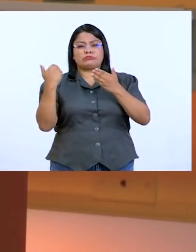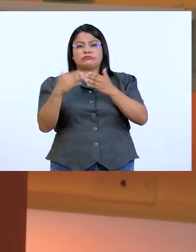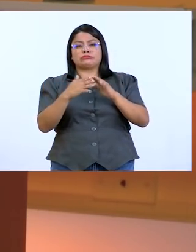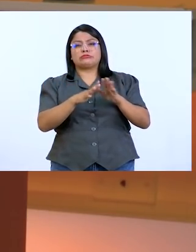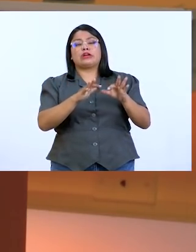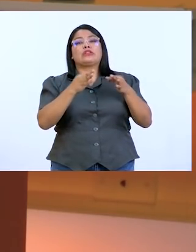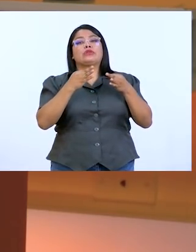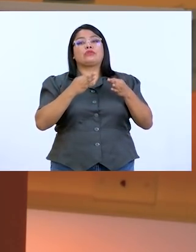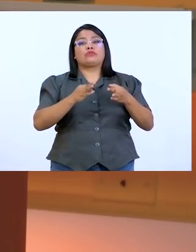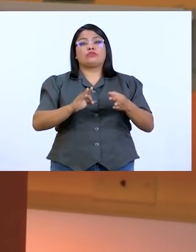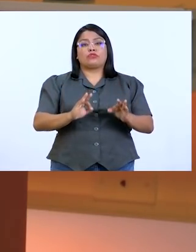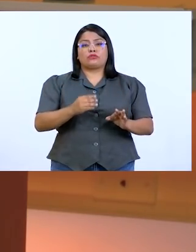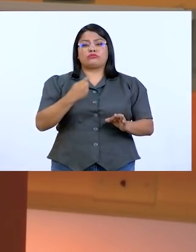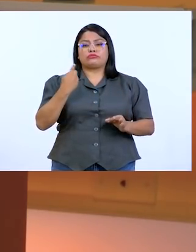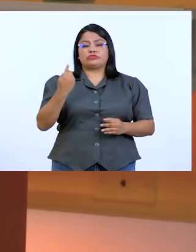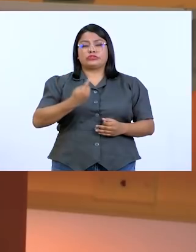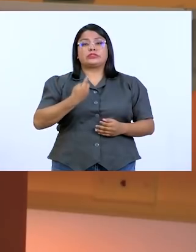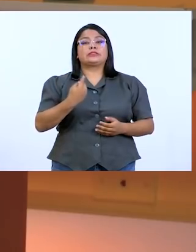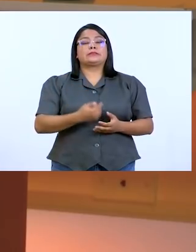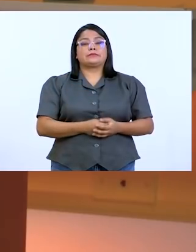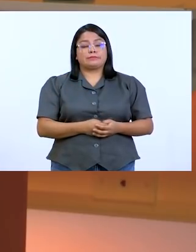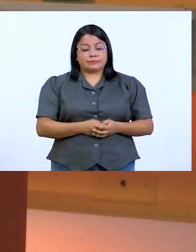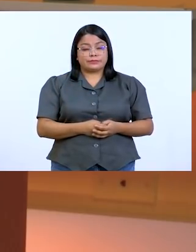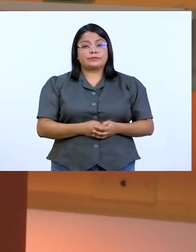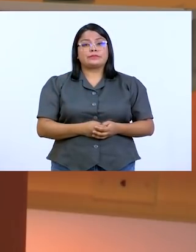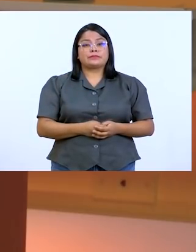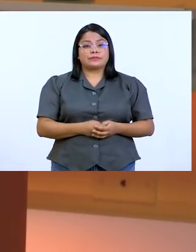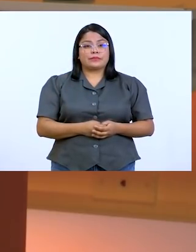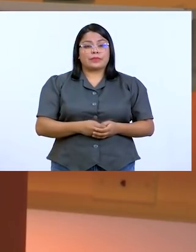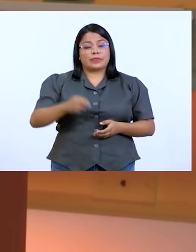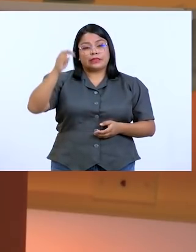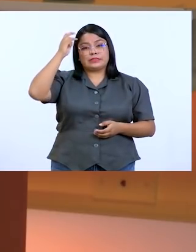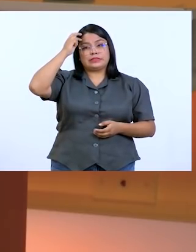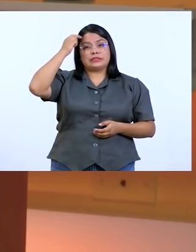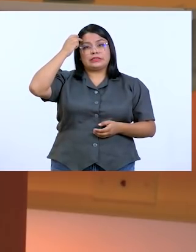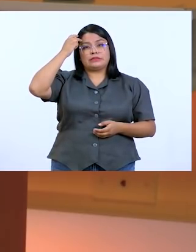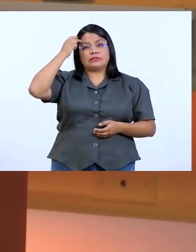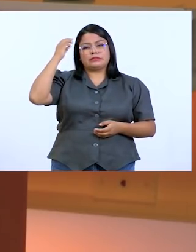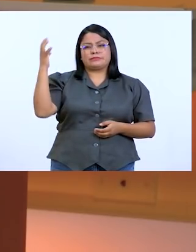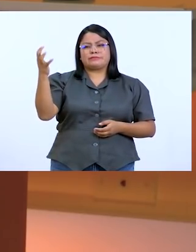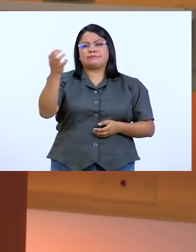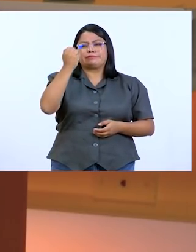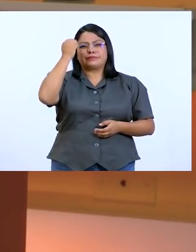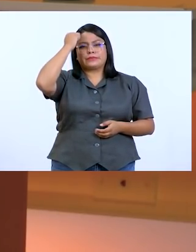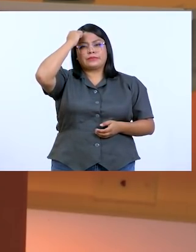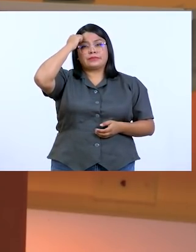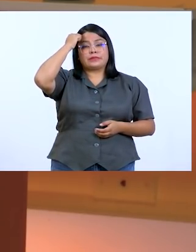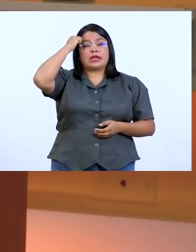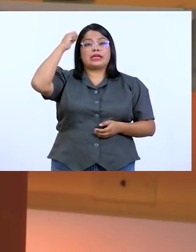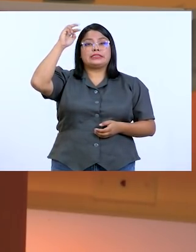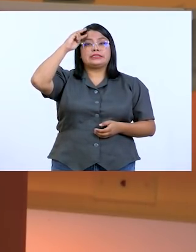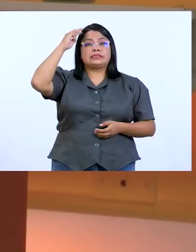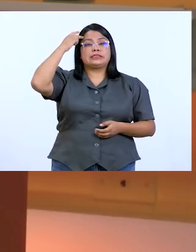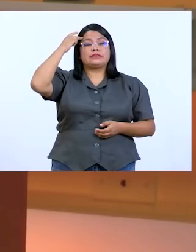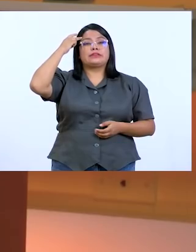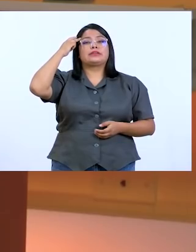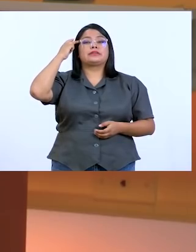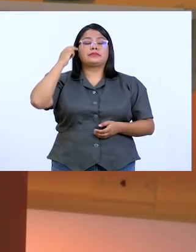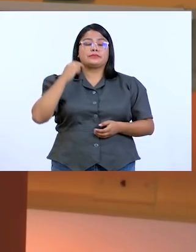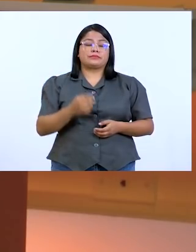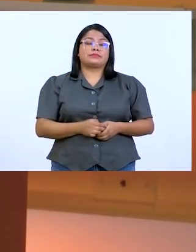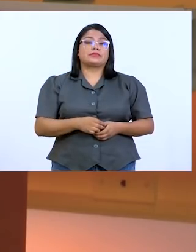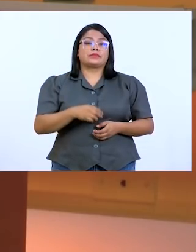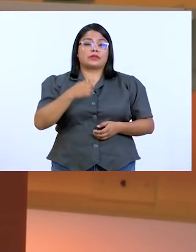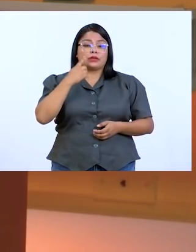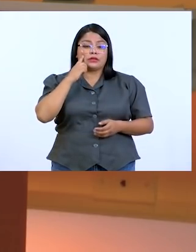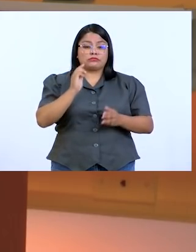situaciones diversas de una forma autónoma y autodirigida. Es decir, que logramos el aprendizaje significativo en